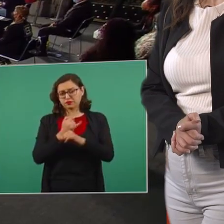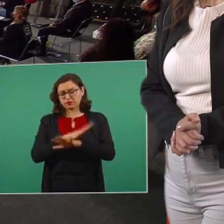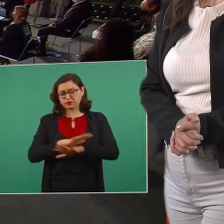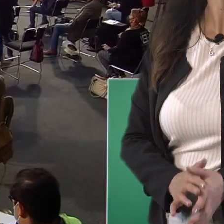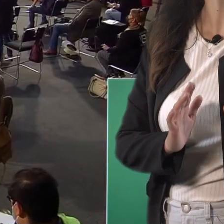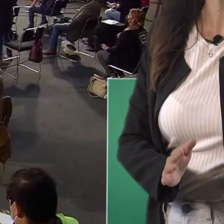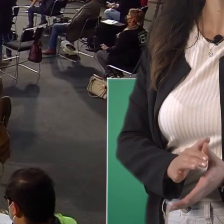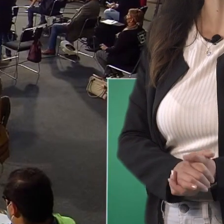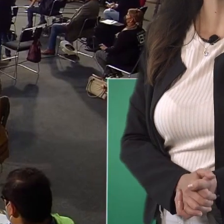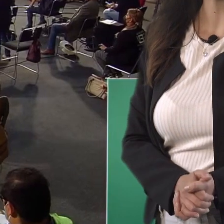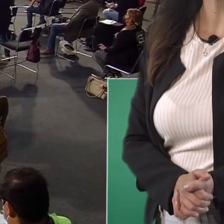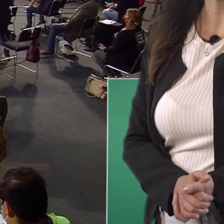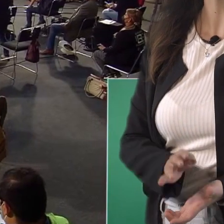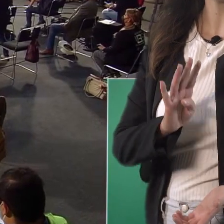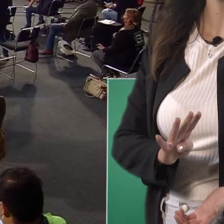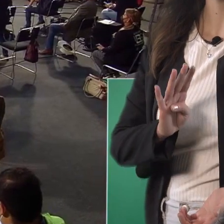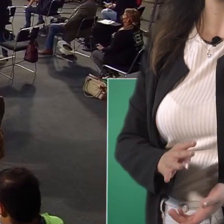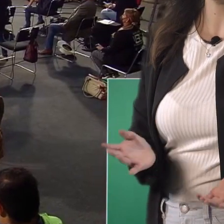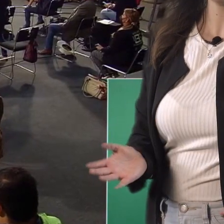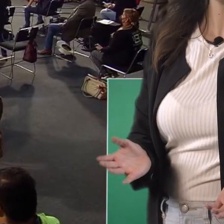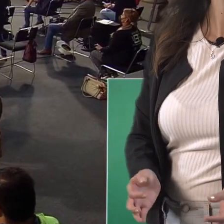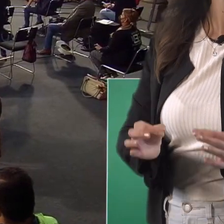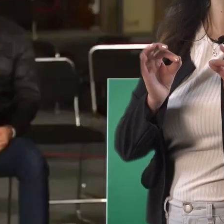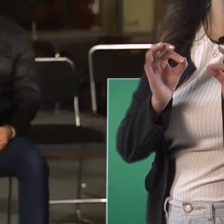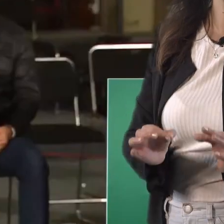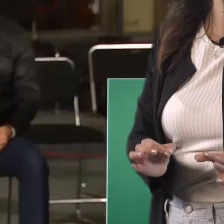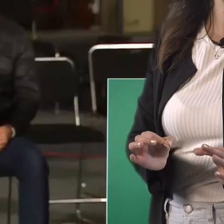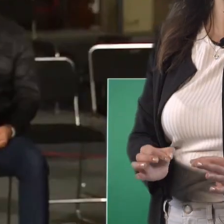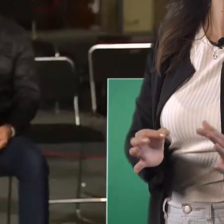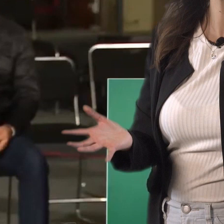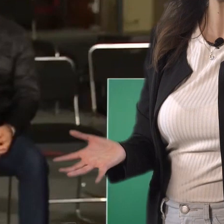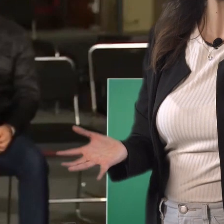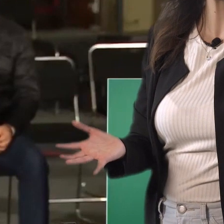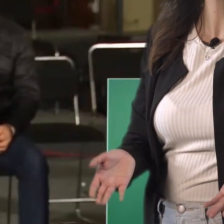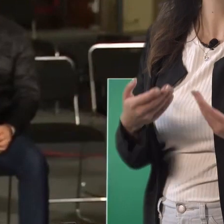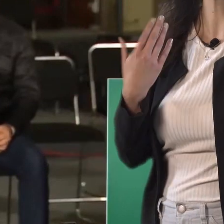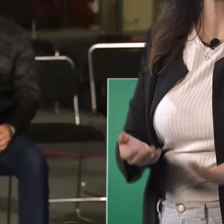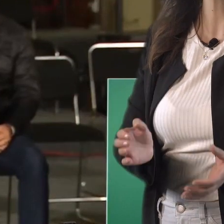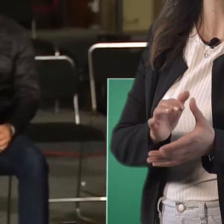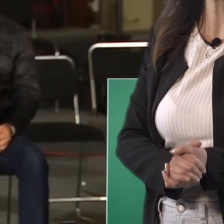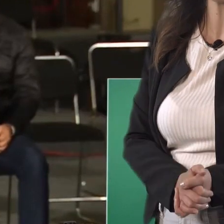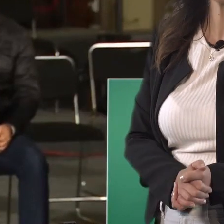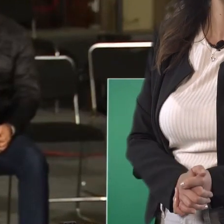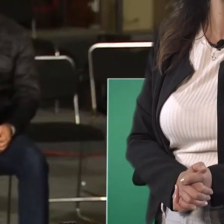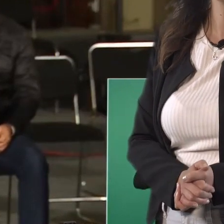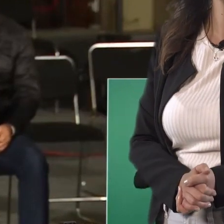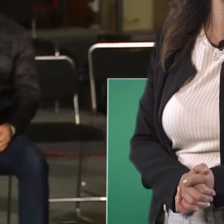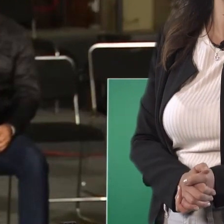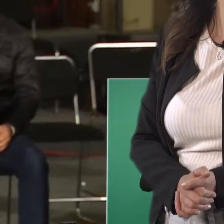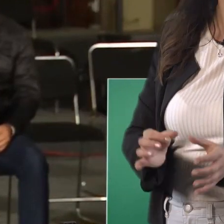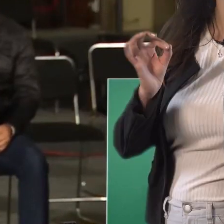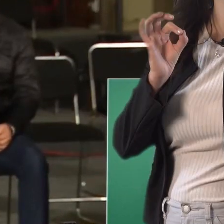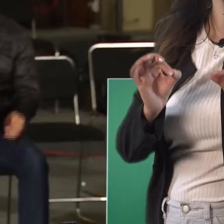Servicios de Pemex, ya que este permitió la asignación de 4 contratos millonarios a unos empresarios que resultaron ser familiares de Juan Armando